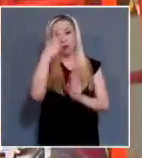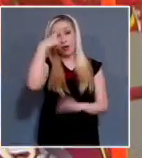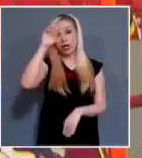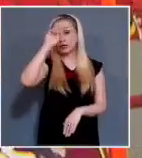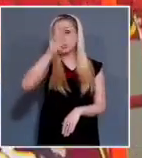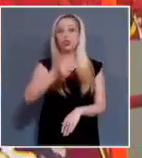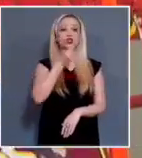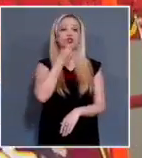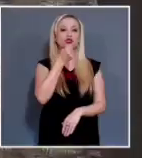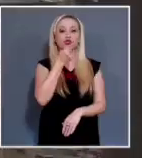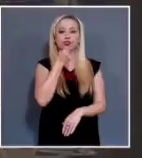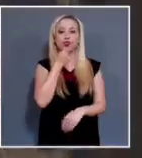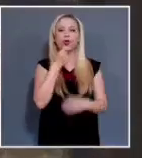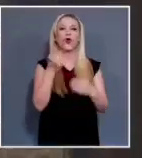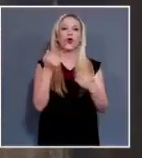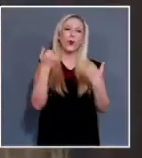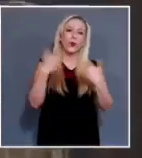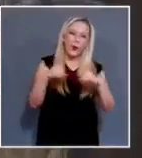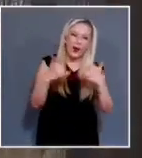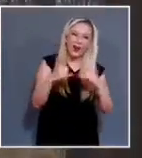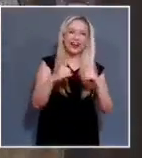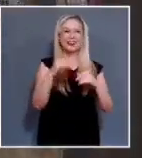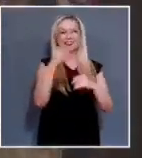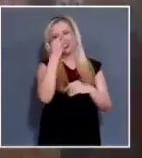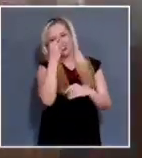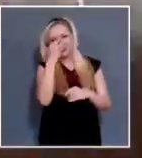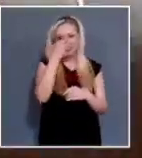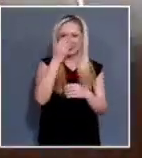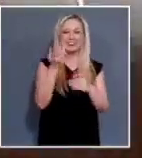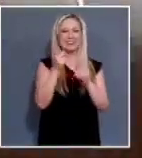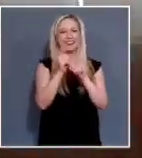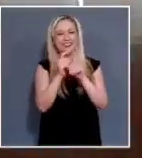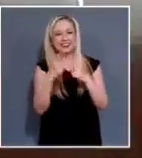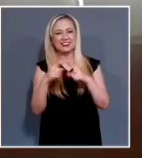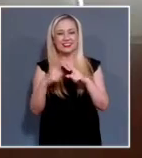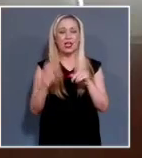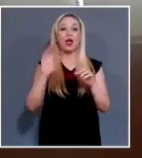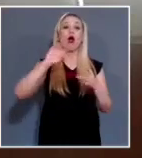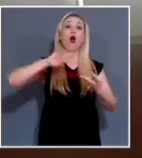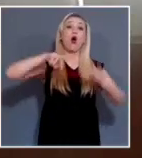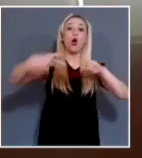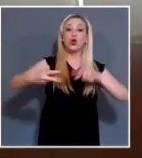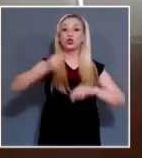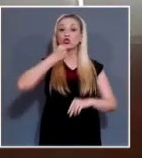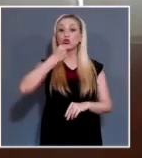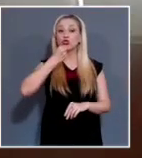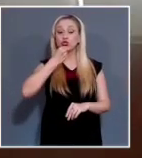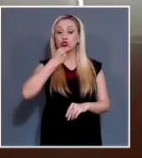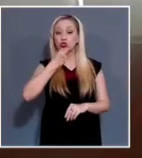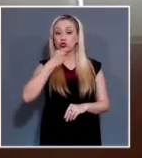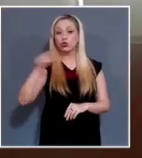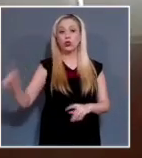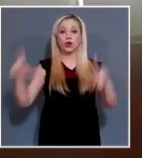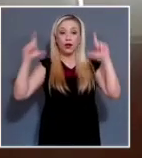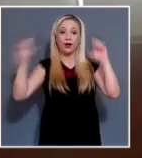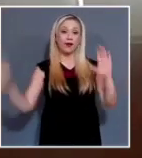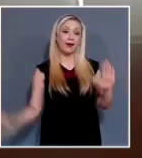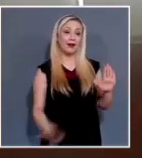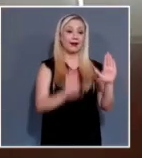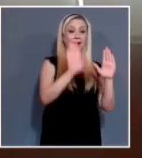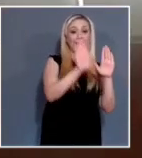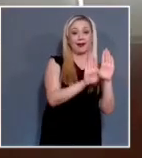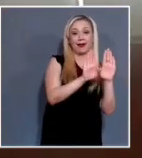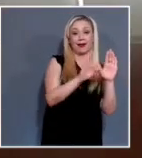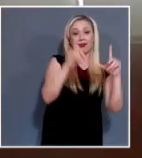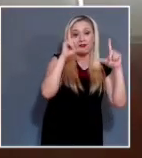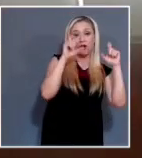de productos con sellos o leyendas de advertencia. Pues nosotros presentamos amicus curiae para pues